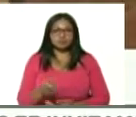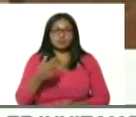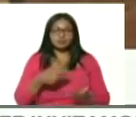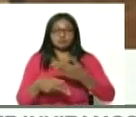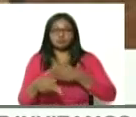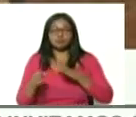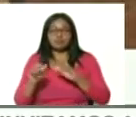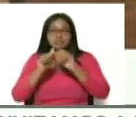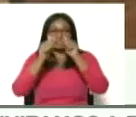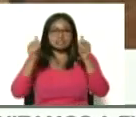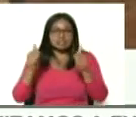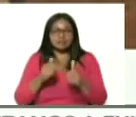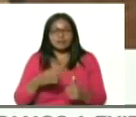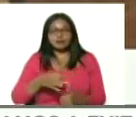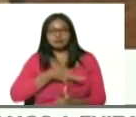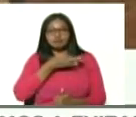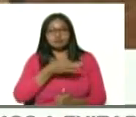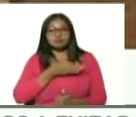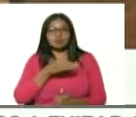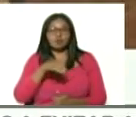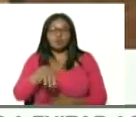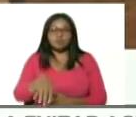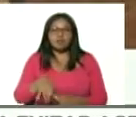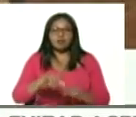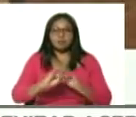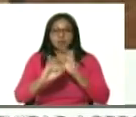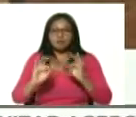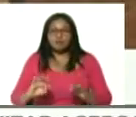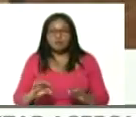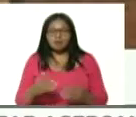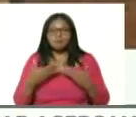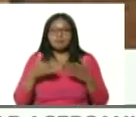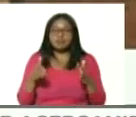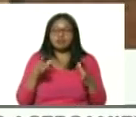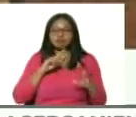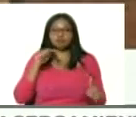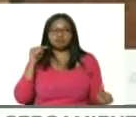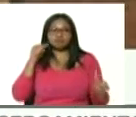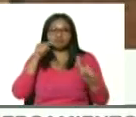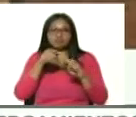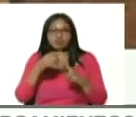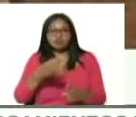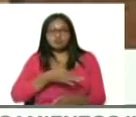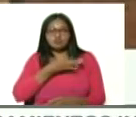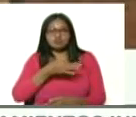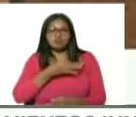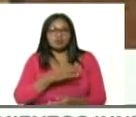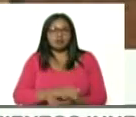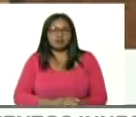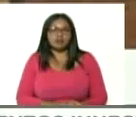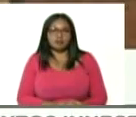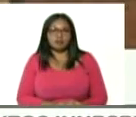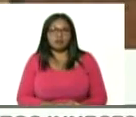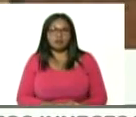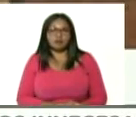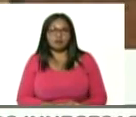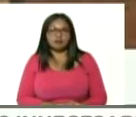sistema social, un Estado nuevo que nos permita dirigir la sociedad. Ah, que